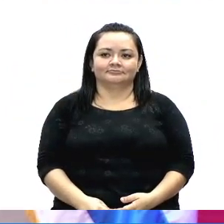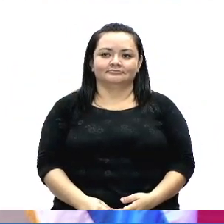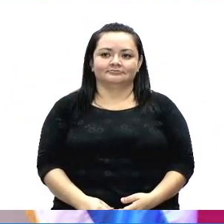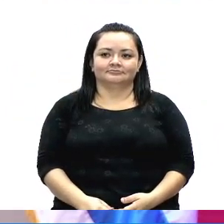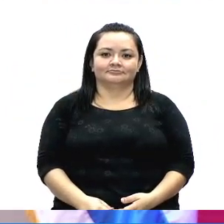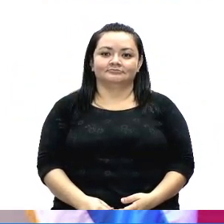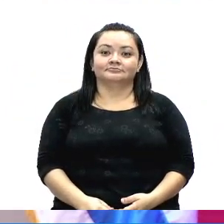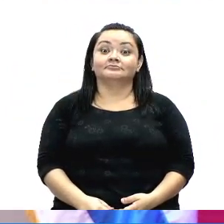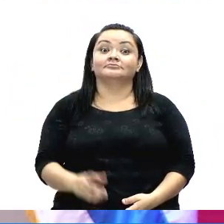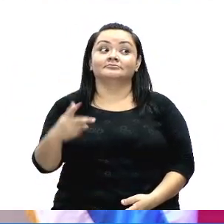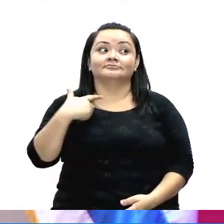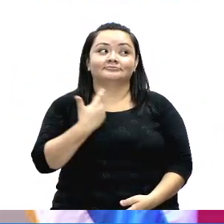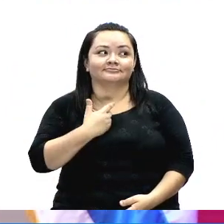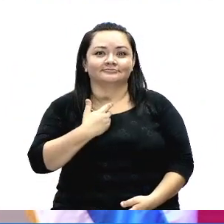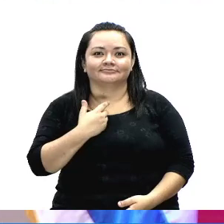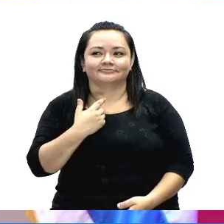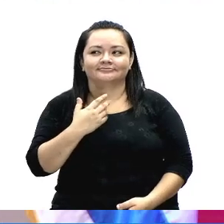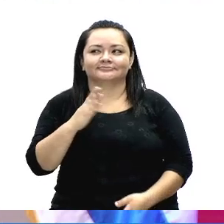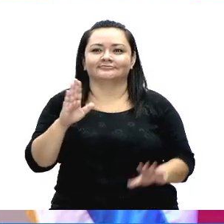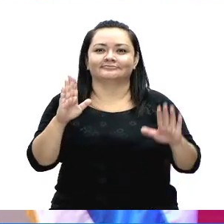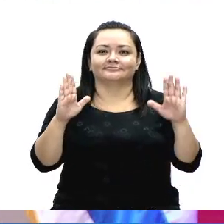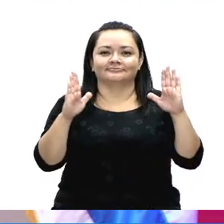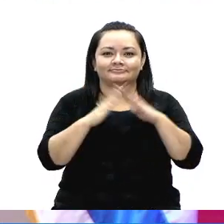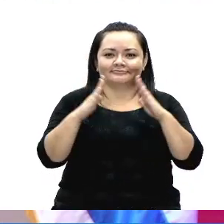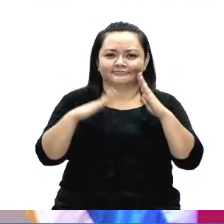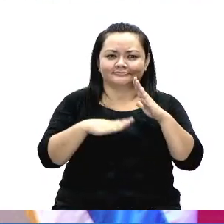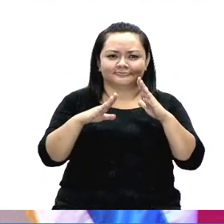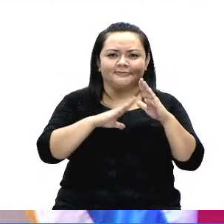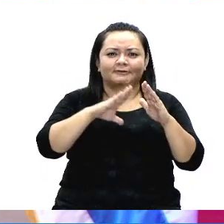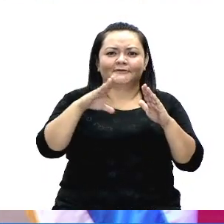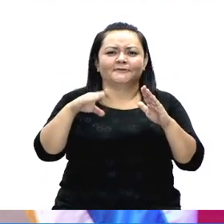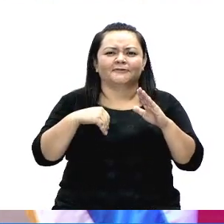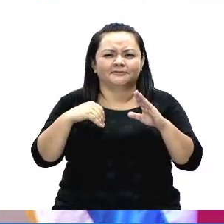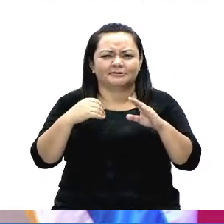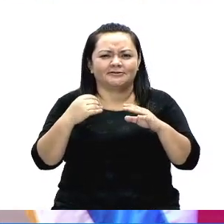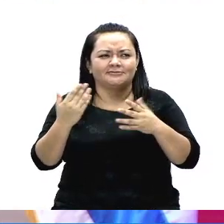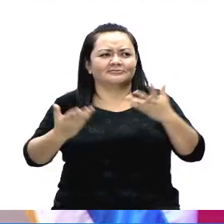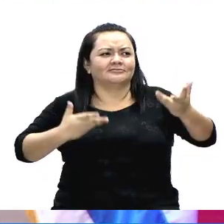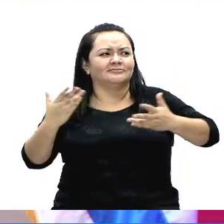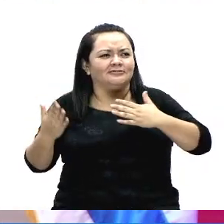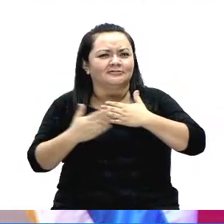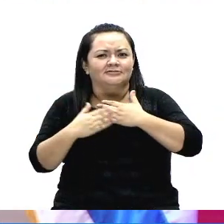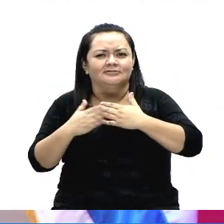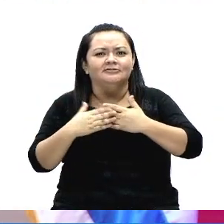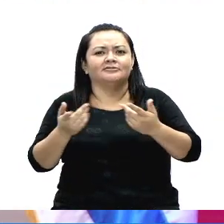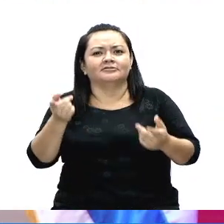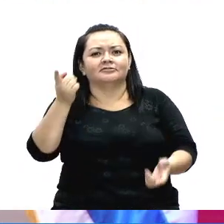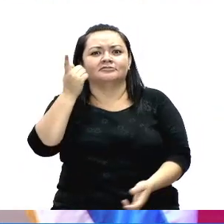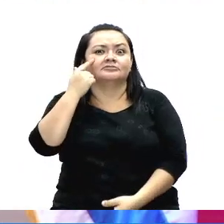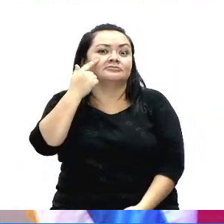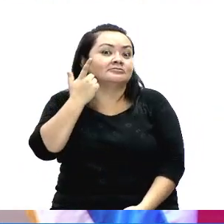y encerrado donde quedó tu familia tu negocio tu ministerio tu llamado